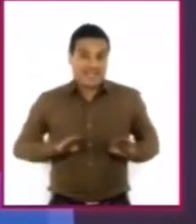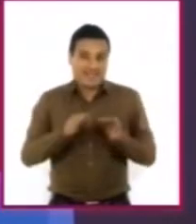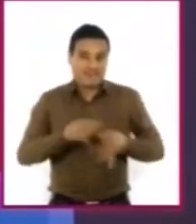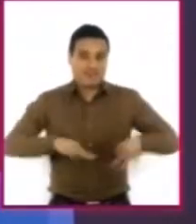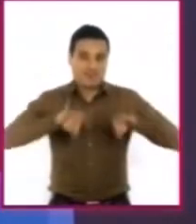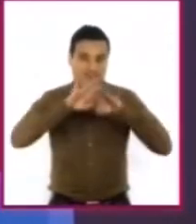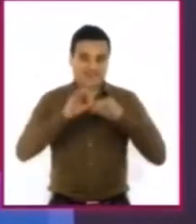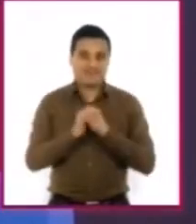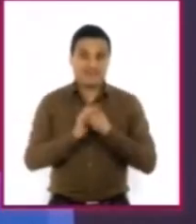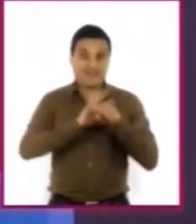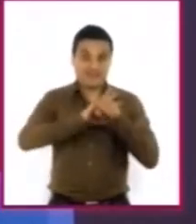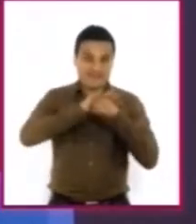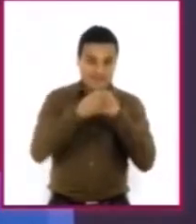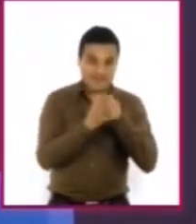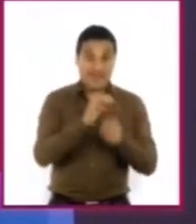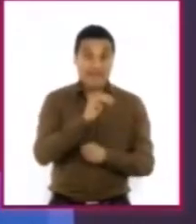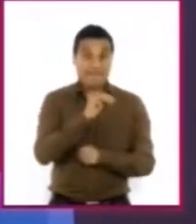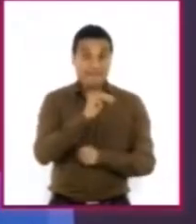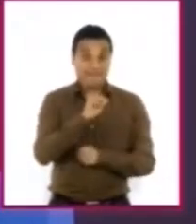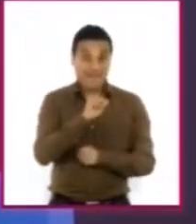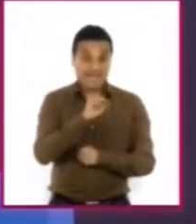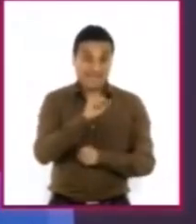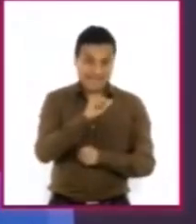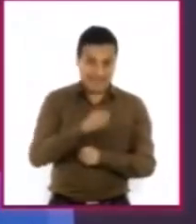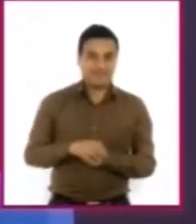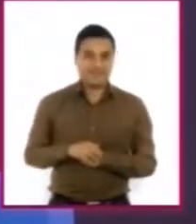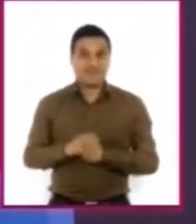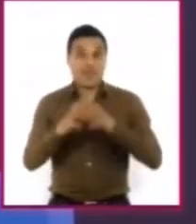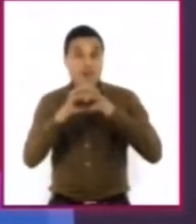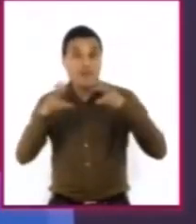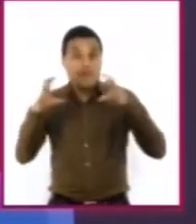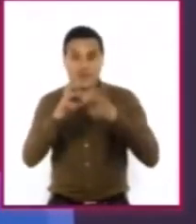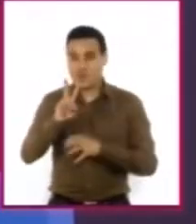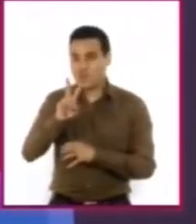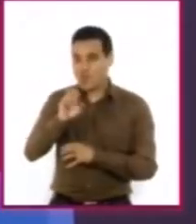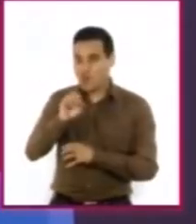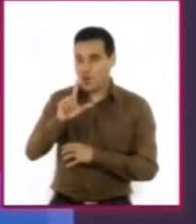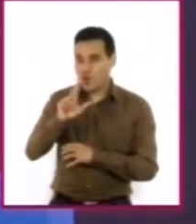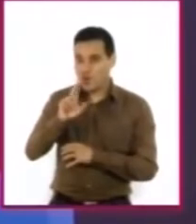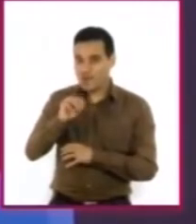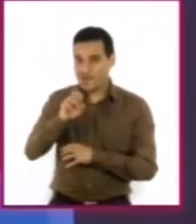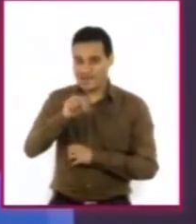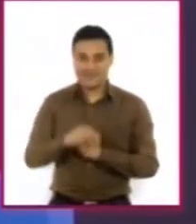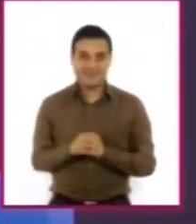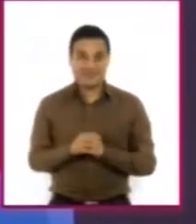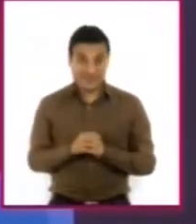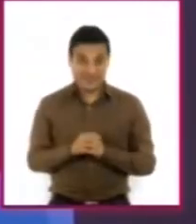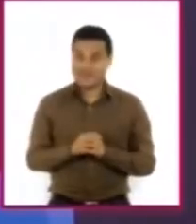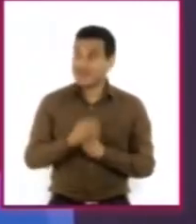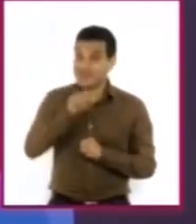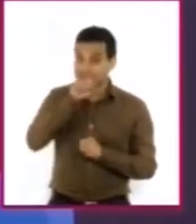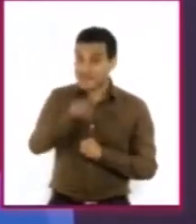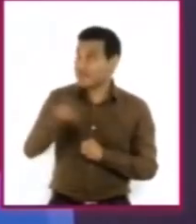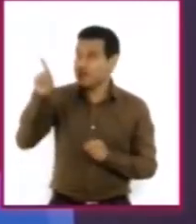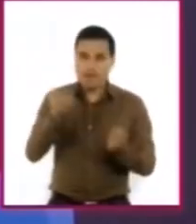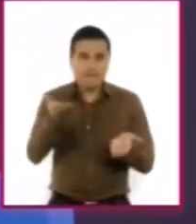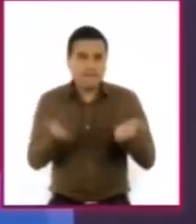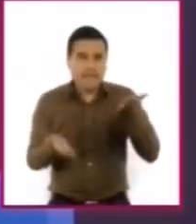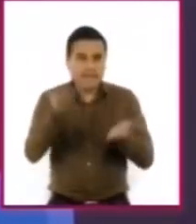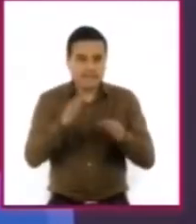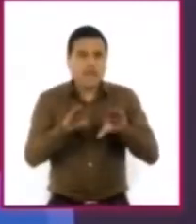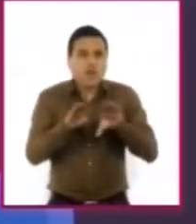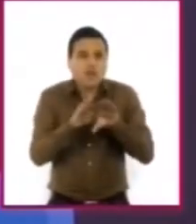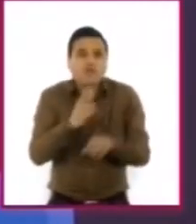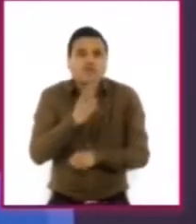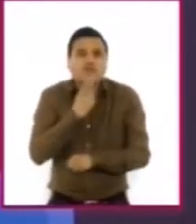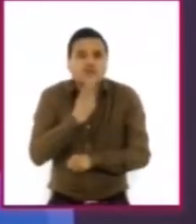masa y el volumen, además de cómo se utilizan estos instrumentos, tales como la balanza o la